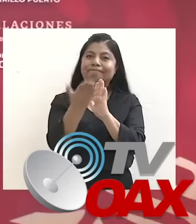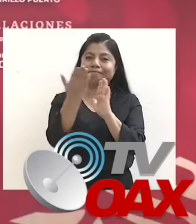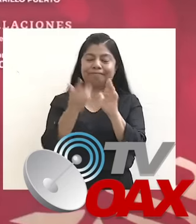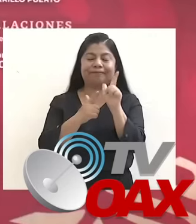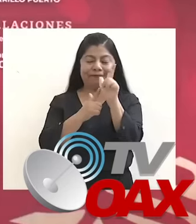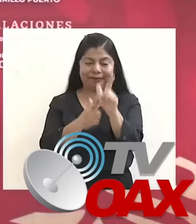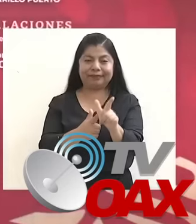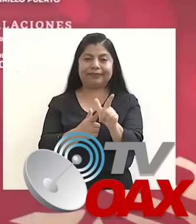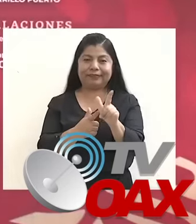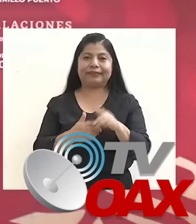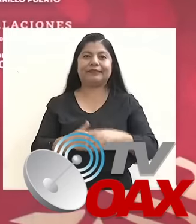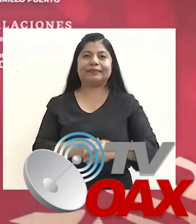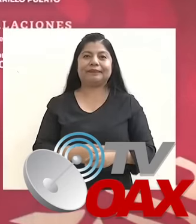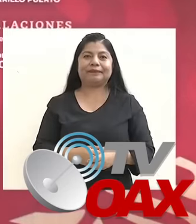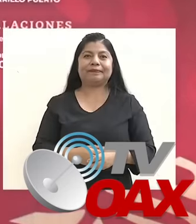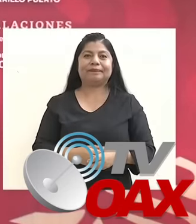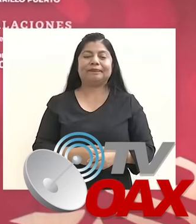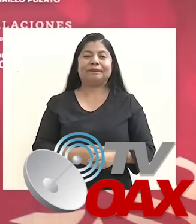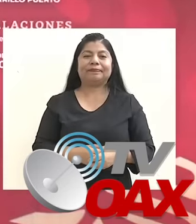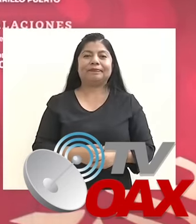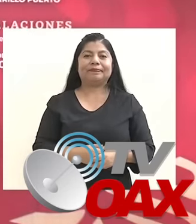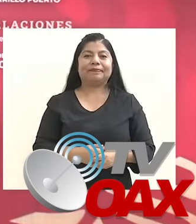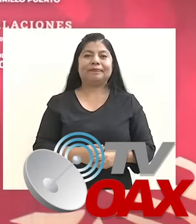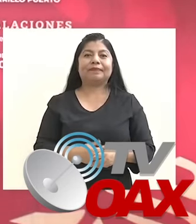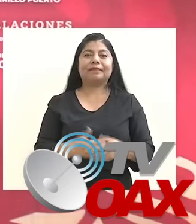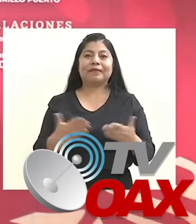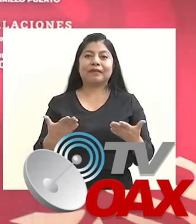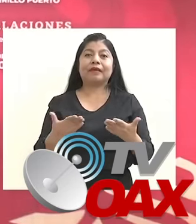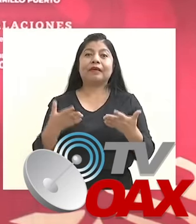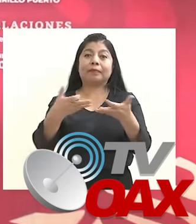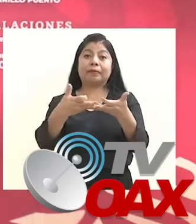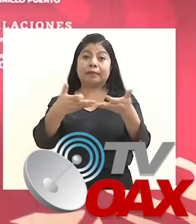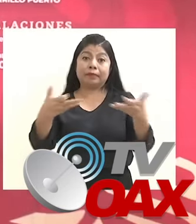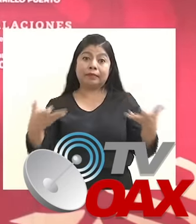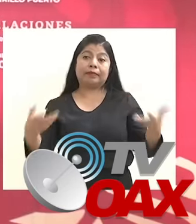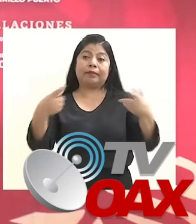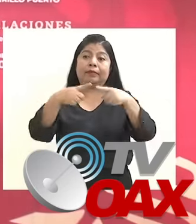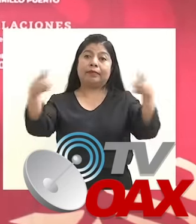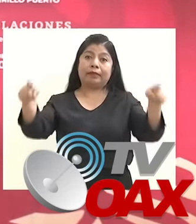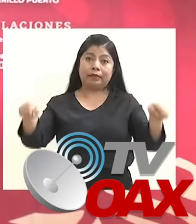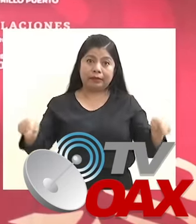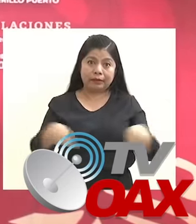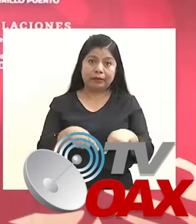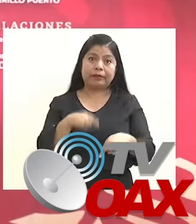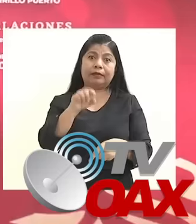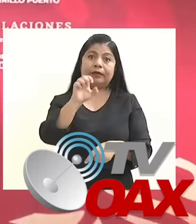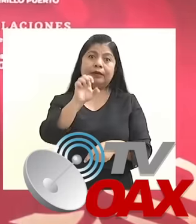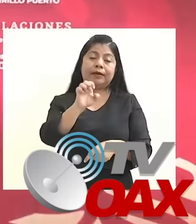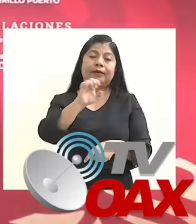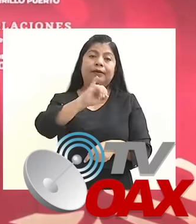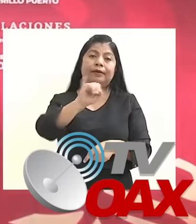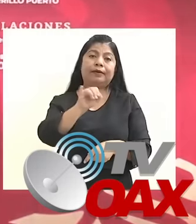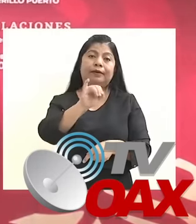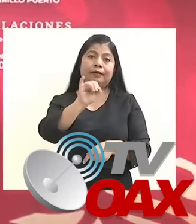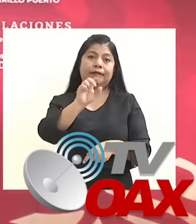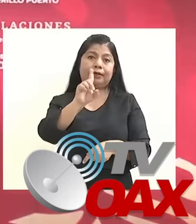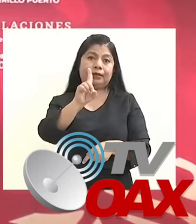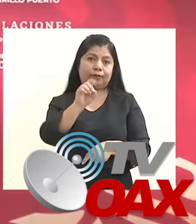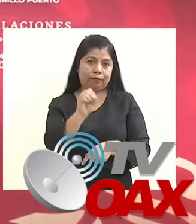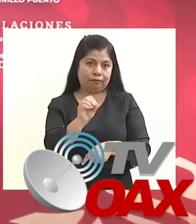Gracias a las autoridades ejidales, comunales. Este terreno